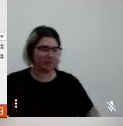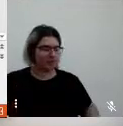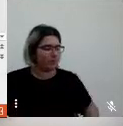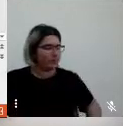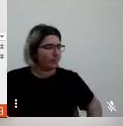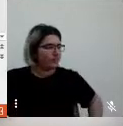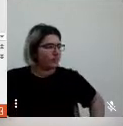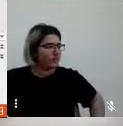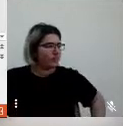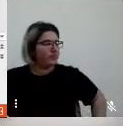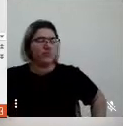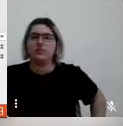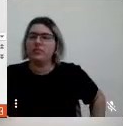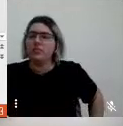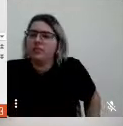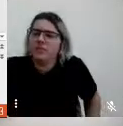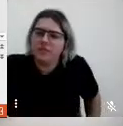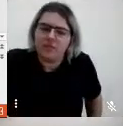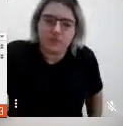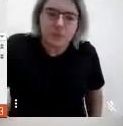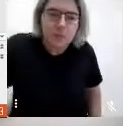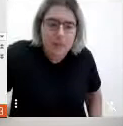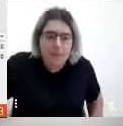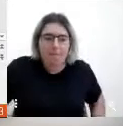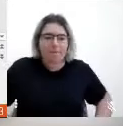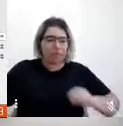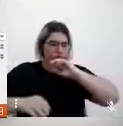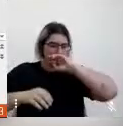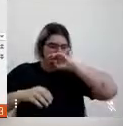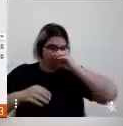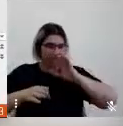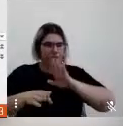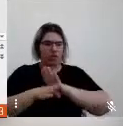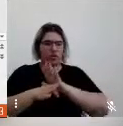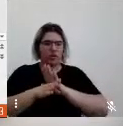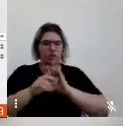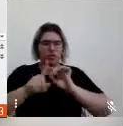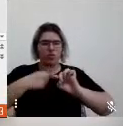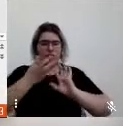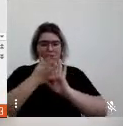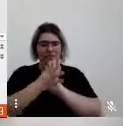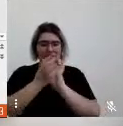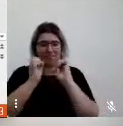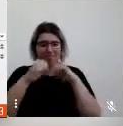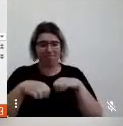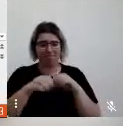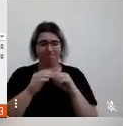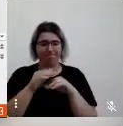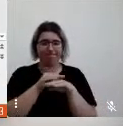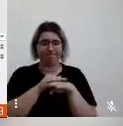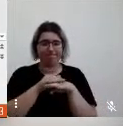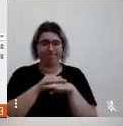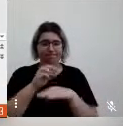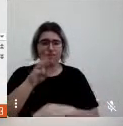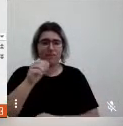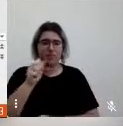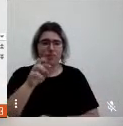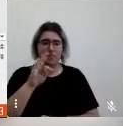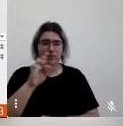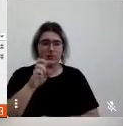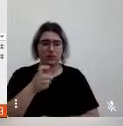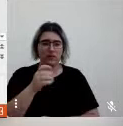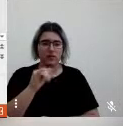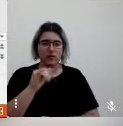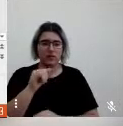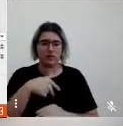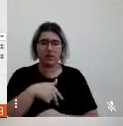Continúo con esta diapositiva y luego te lo explico, ¿vale? Que llegaré a ese punto y así lo verás. Sí, chicos, en general, os comento